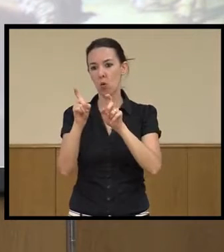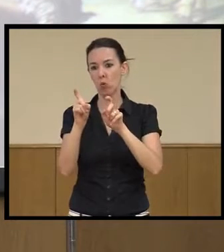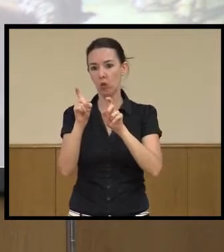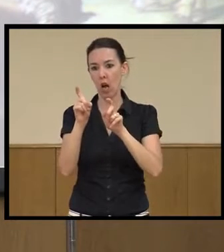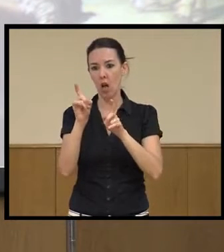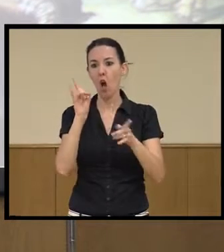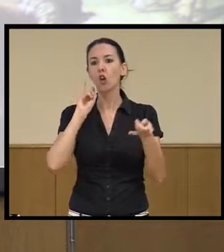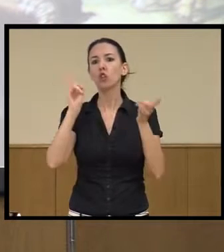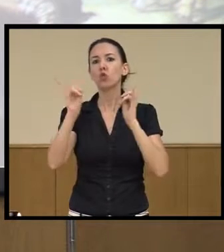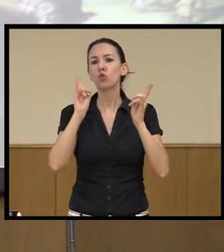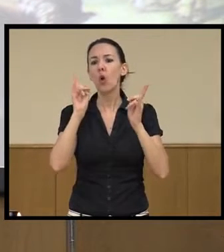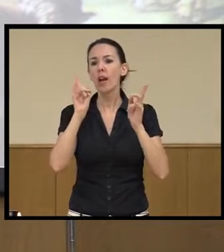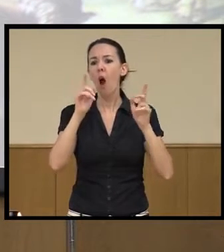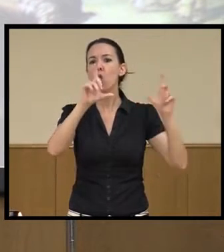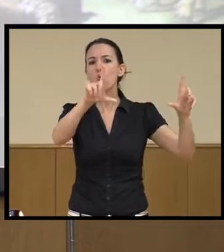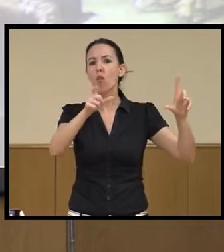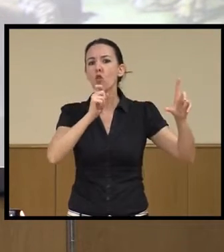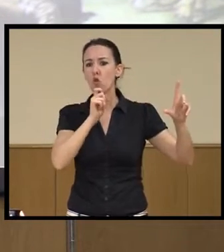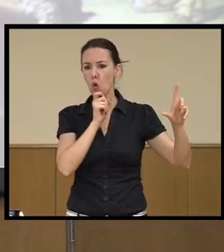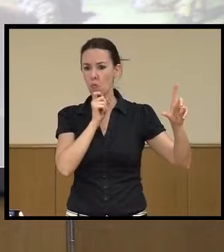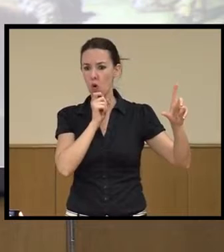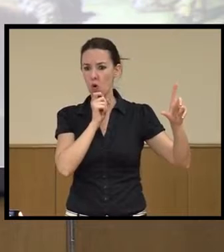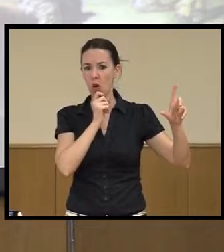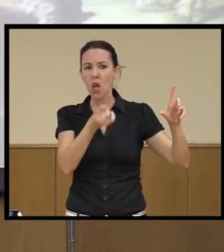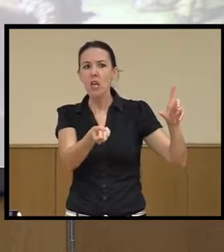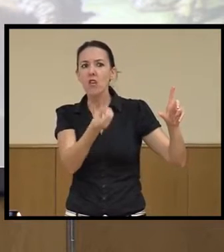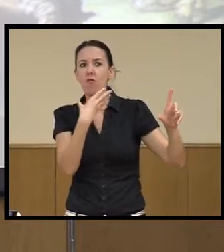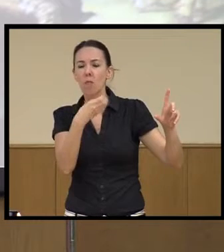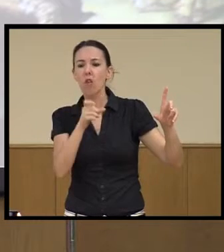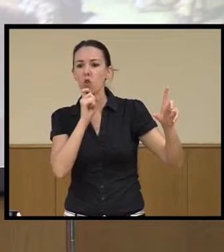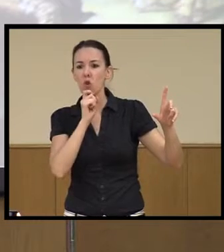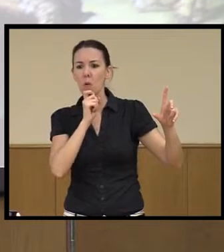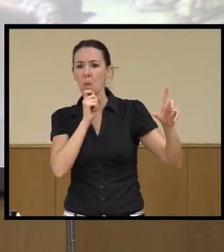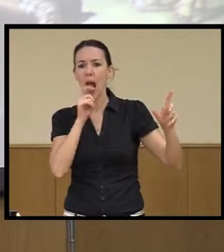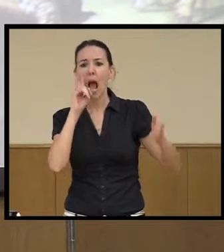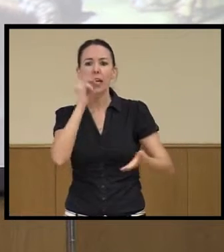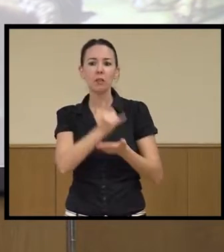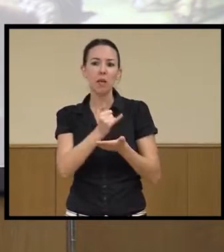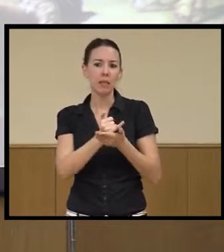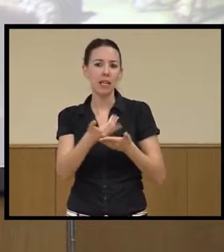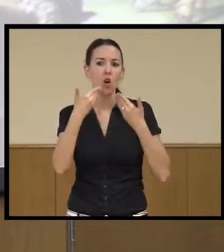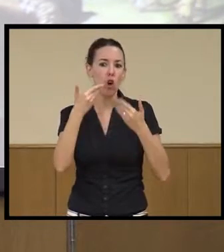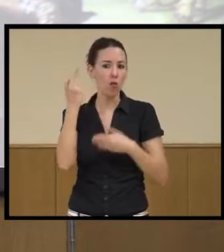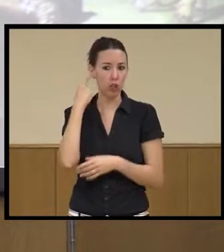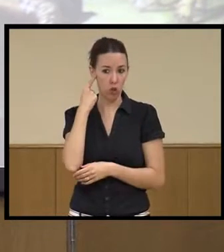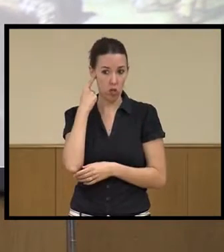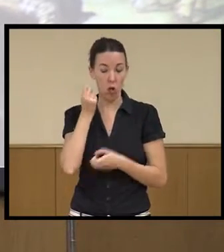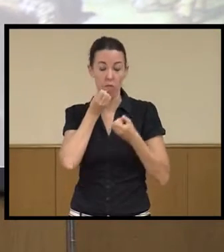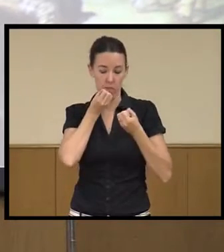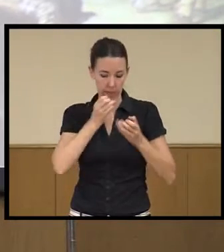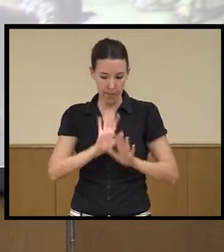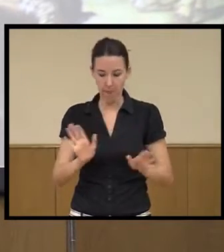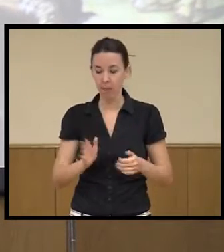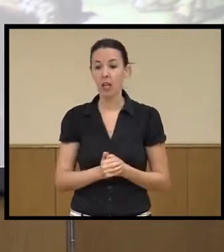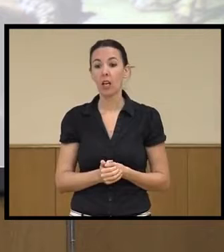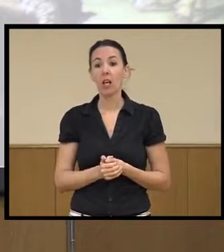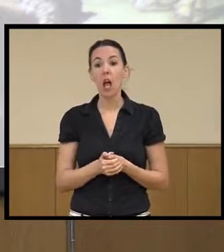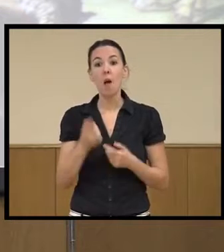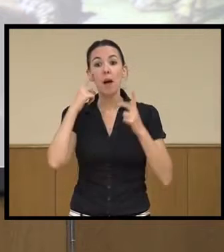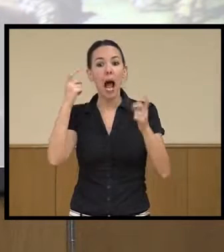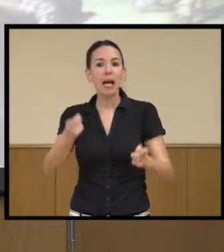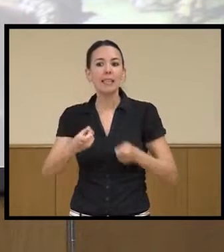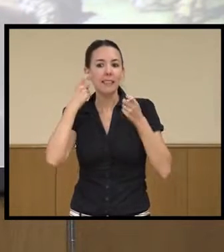cuadro? ¿Qué información podemos tener de un cuadro para que podamos experimentarlo con el oído? Bien, para